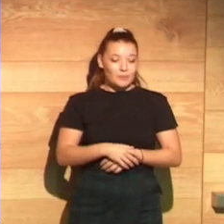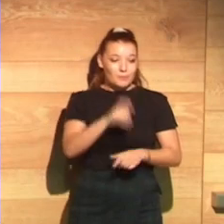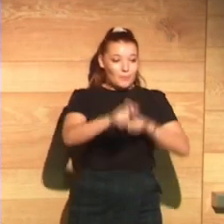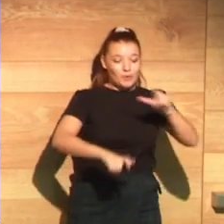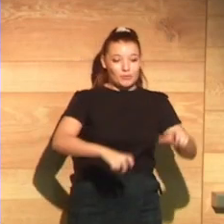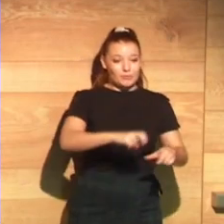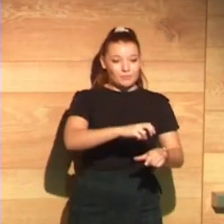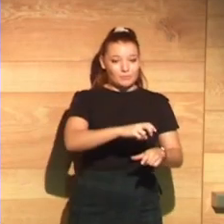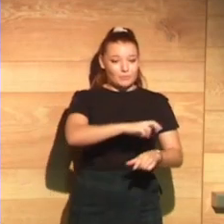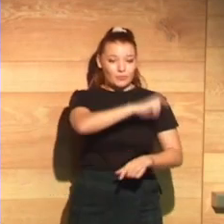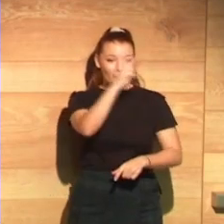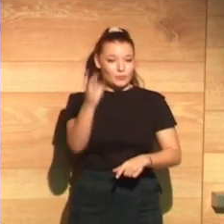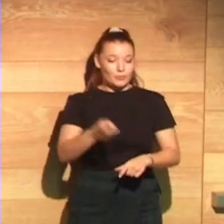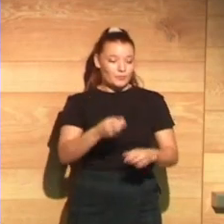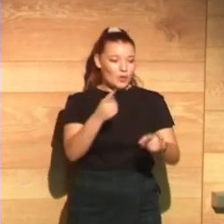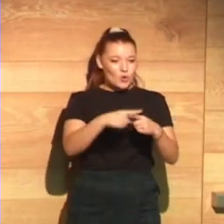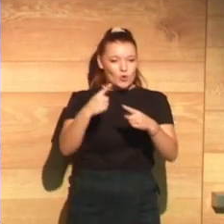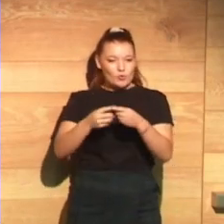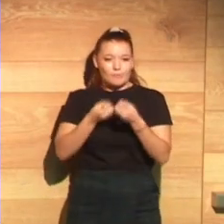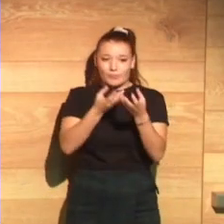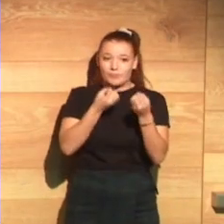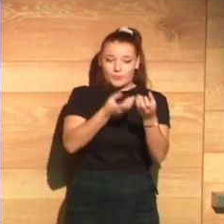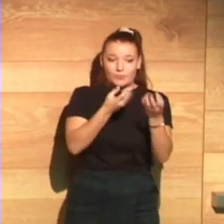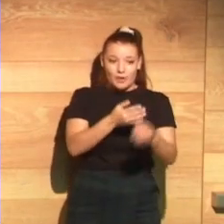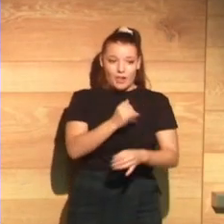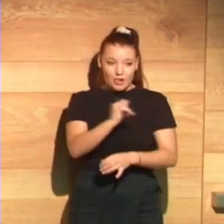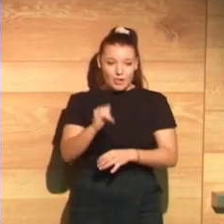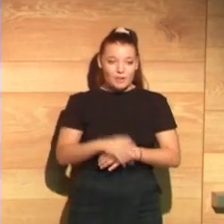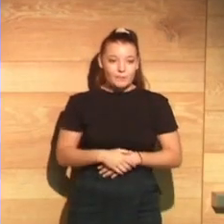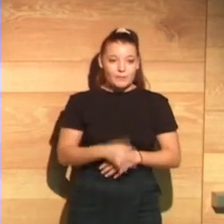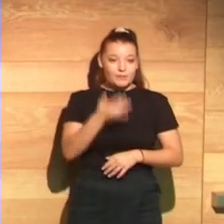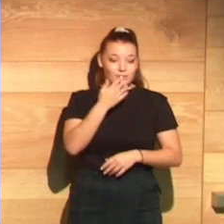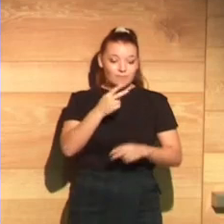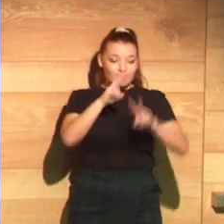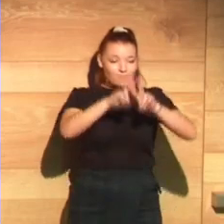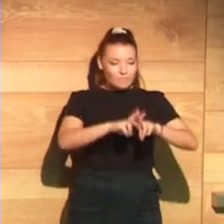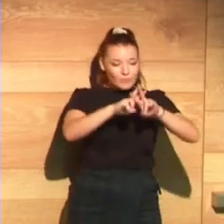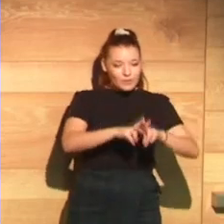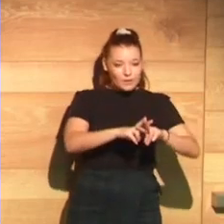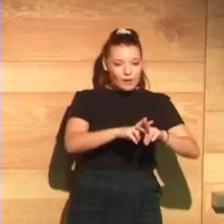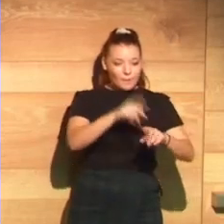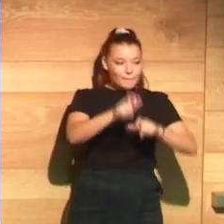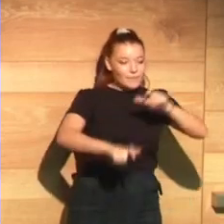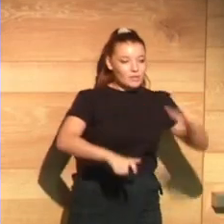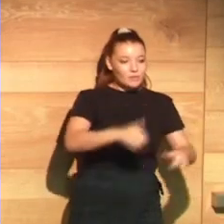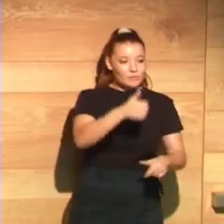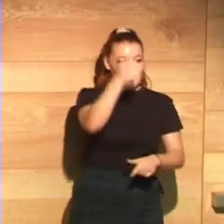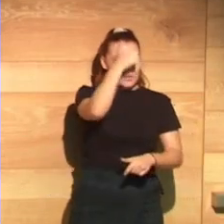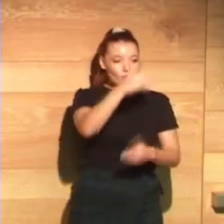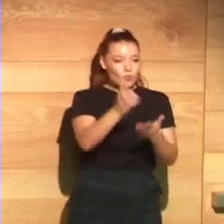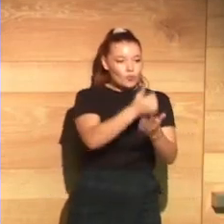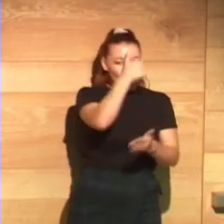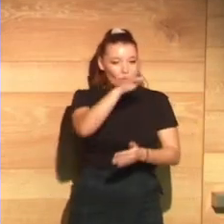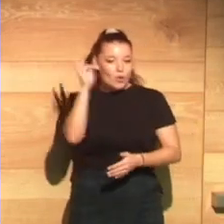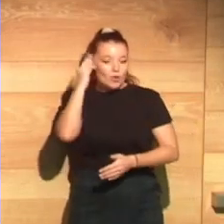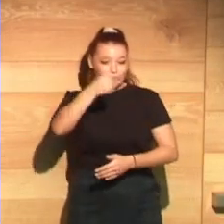siempre es que cualquier persona, yo creo que tiene algo que contar, que en realidad no importa tanto, porque si te pones a investigar, yo creo que todas y todos